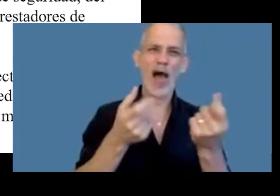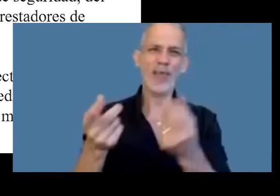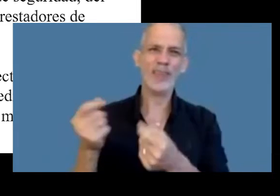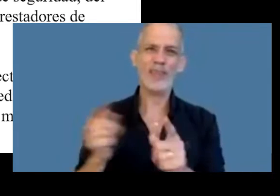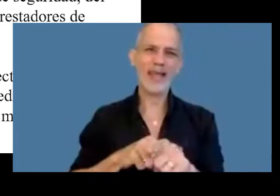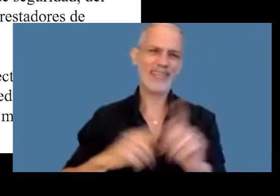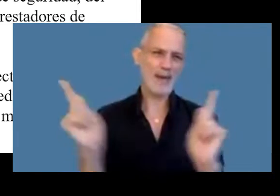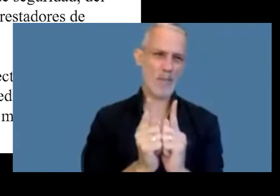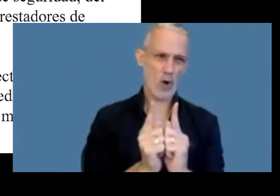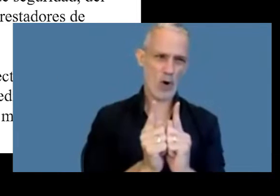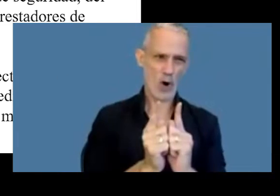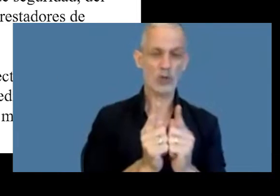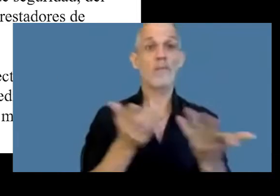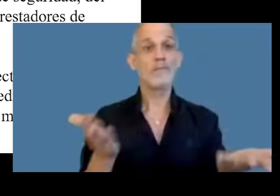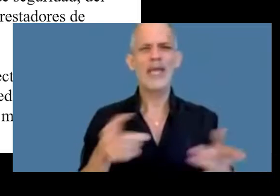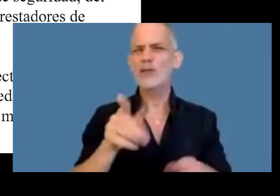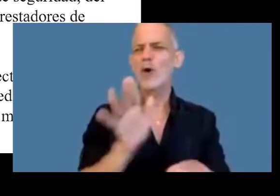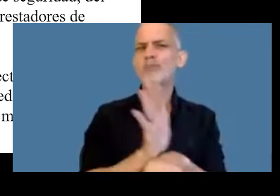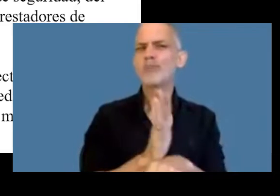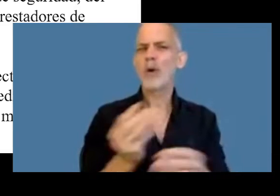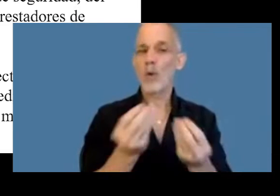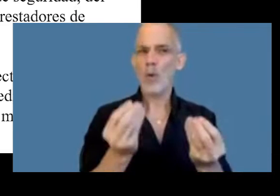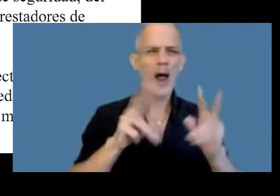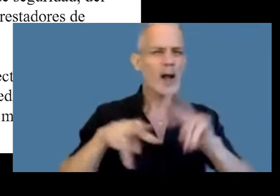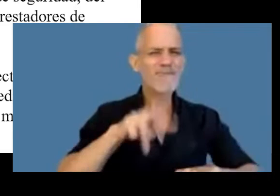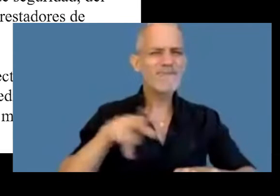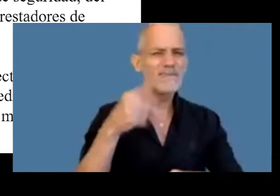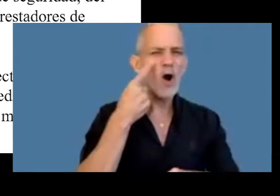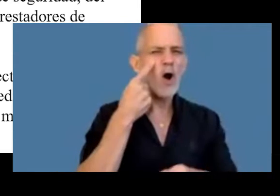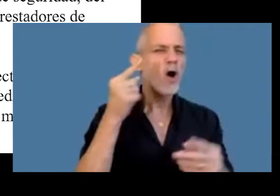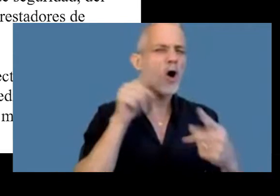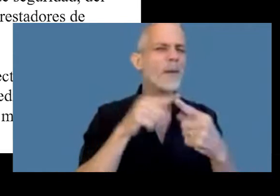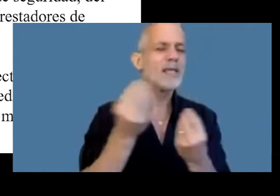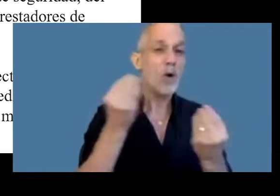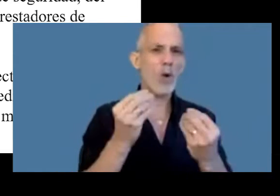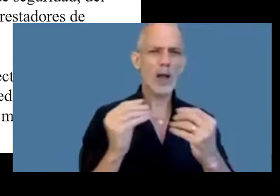posible. ¿Esto qué es lo que busca? Tratar de unificar la